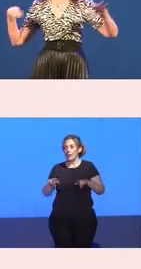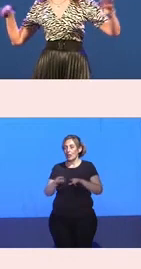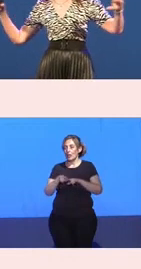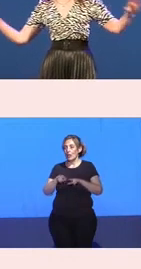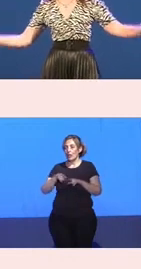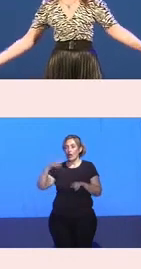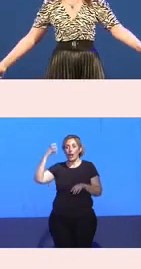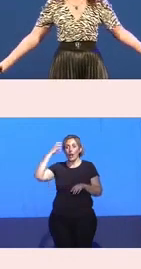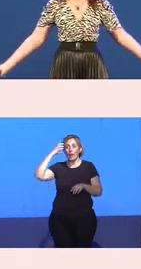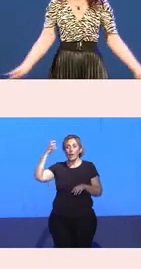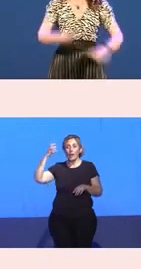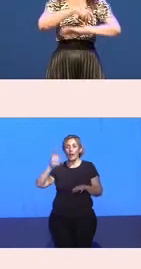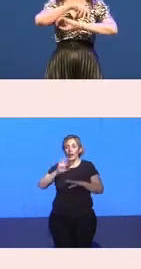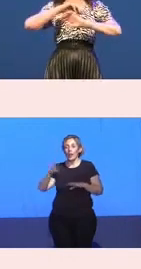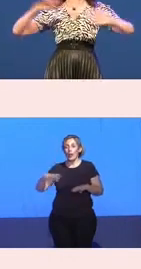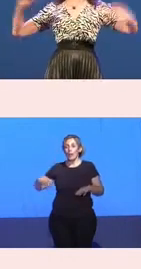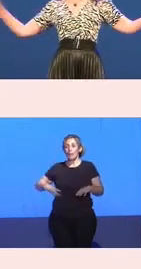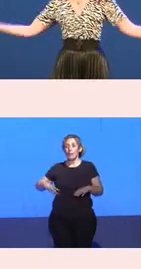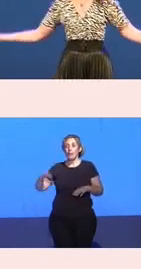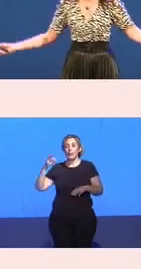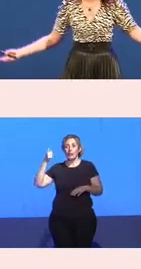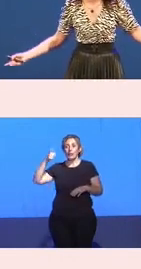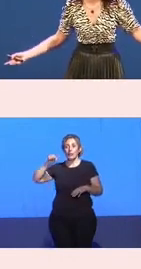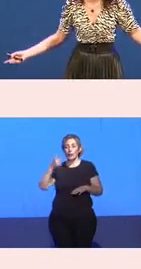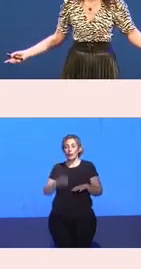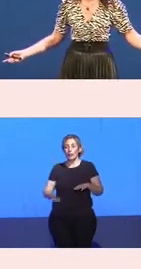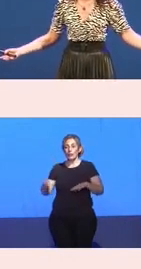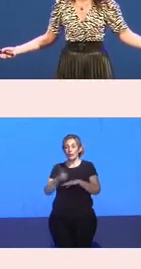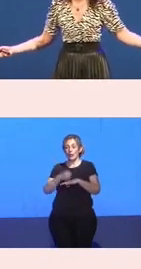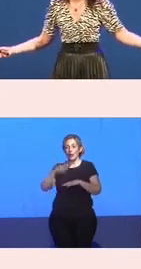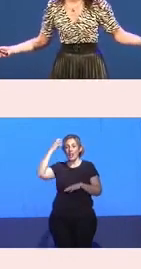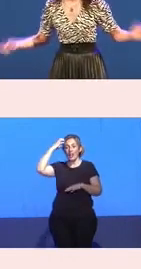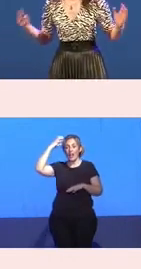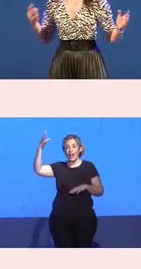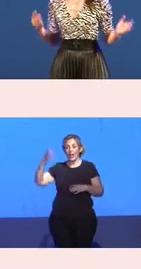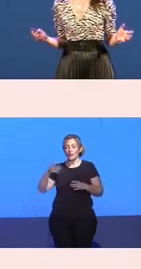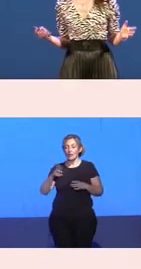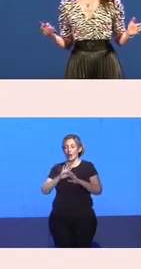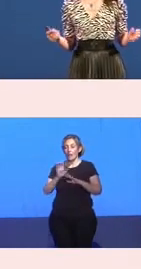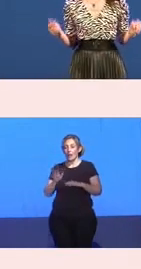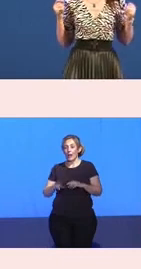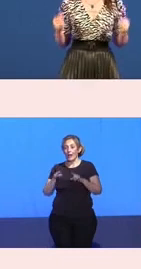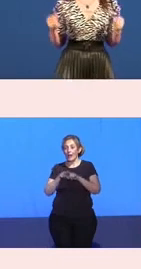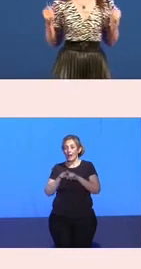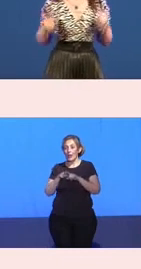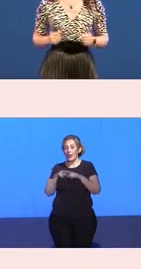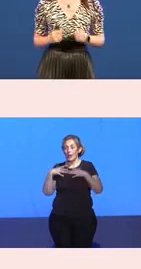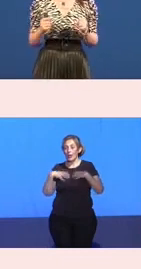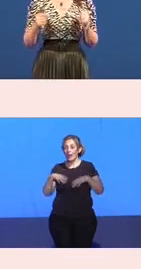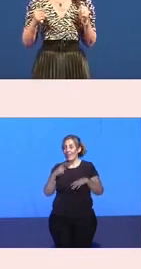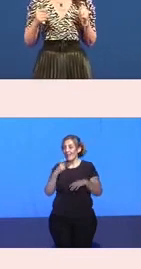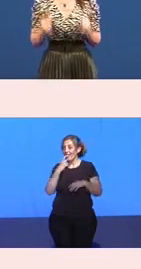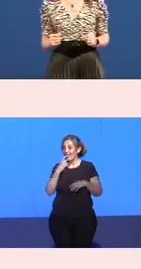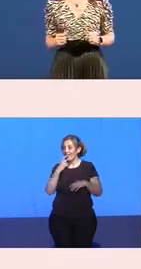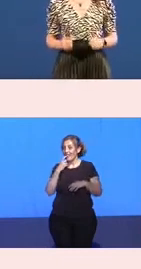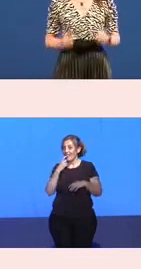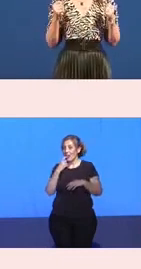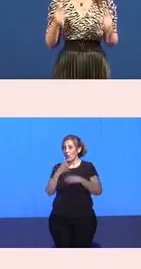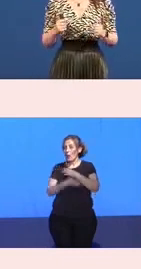altísima realeza para ir a una reunión donde está la altísima realeza del planeta esa persona tenía la dentadura de un